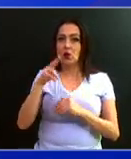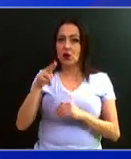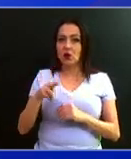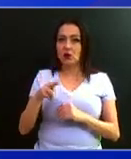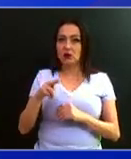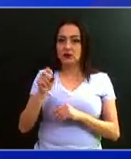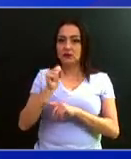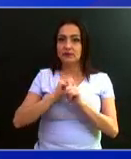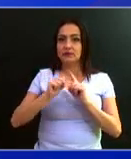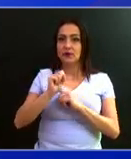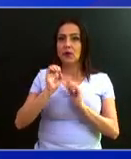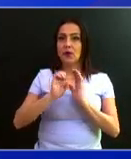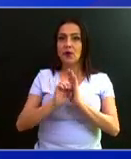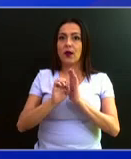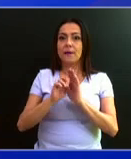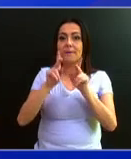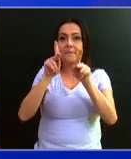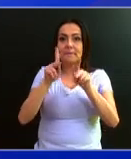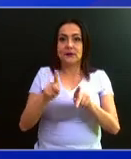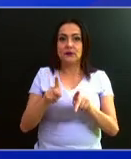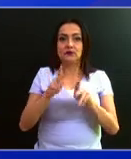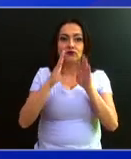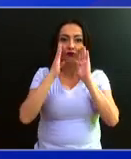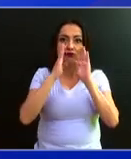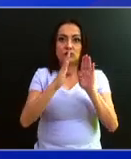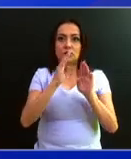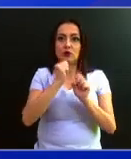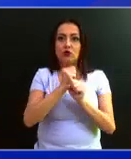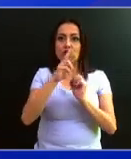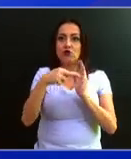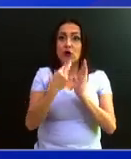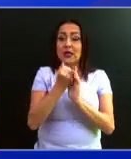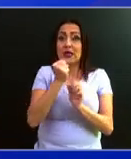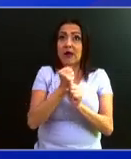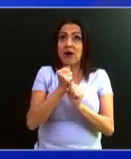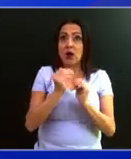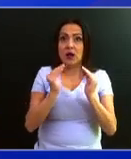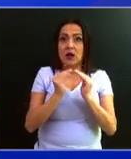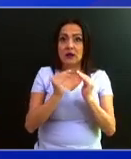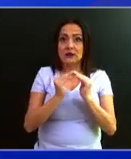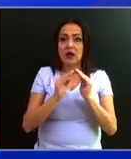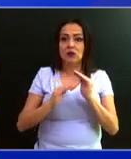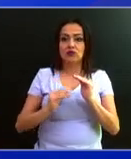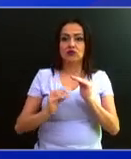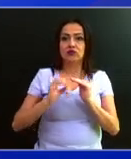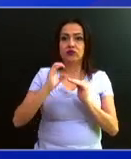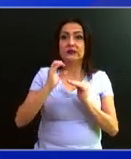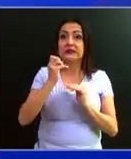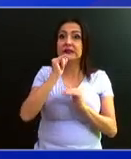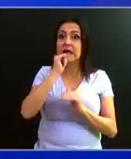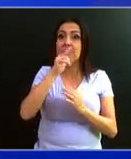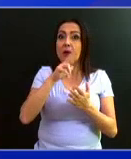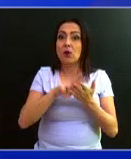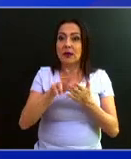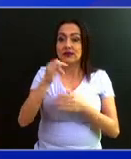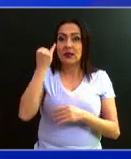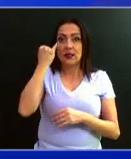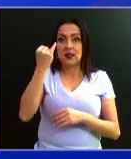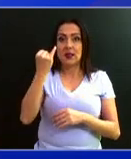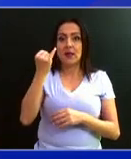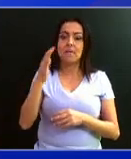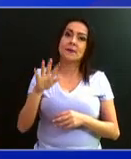los casos, por ejemplo, de personas que se dedican a labores de trabajo doméstico, el incremento salarial, en caso de aprobarse esta iniciativa,